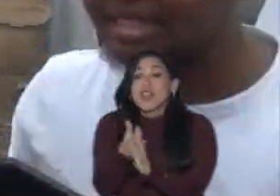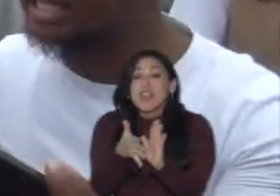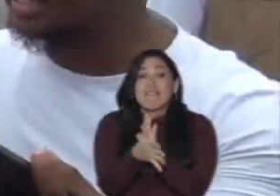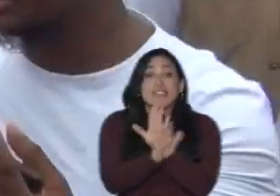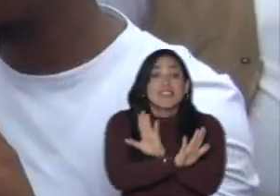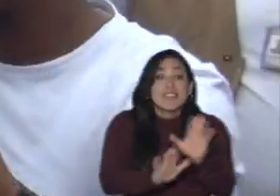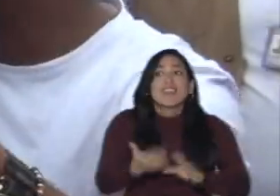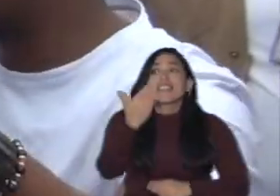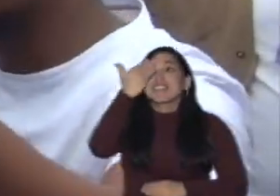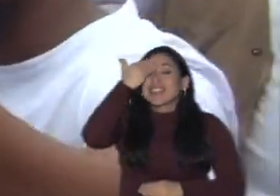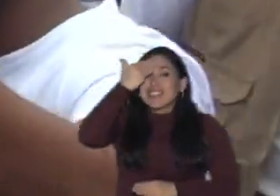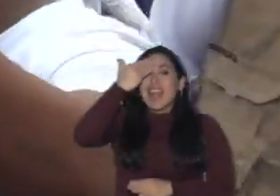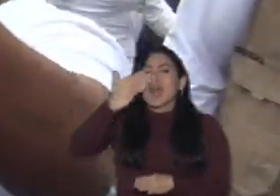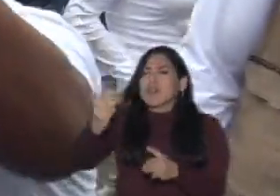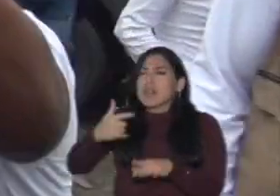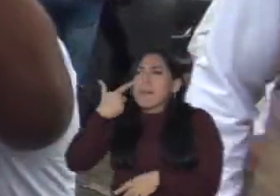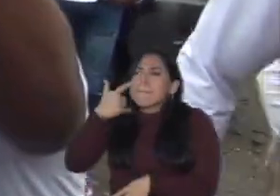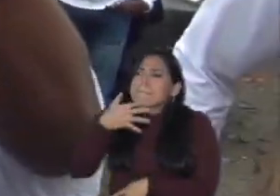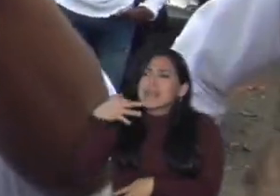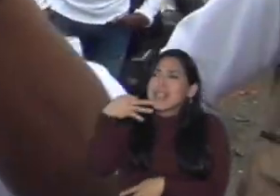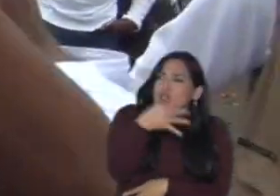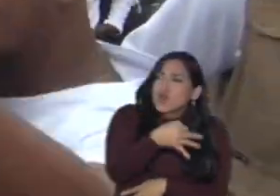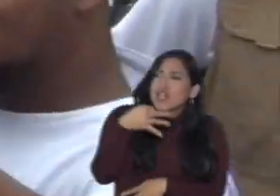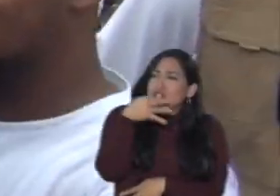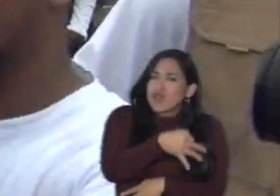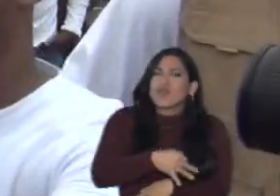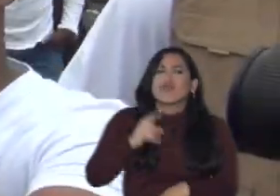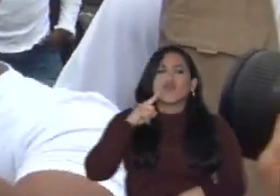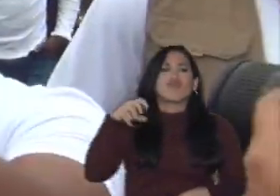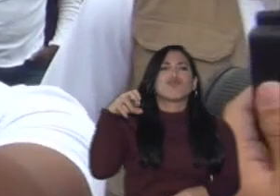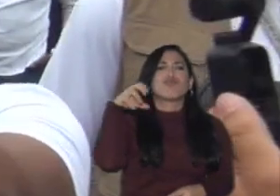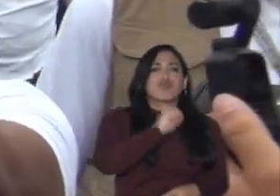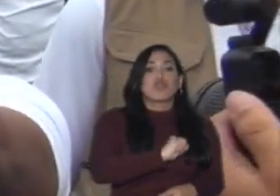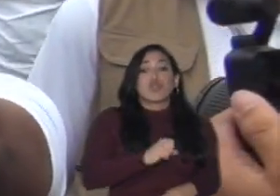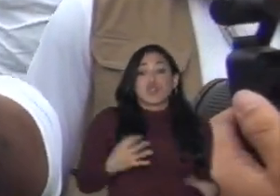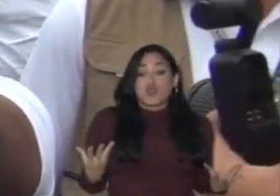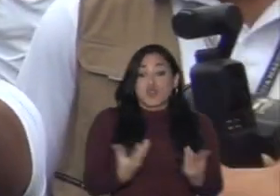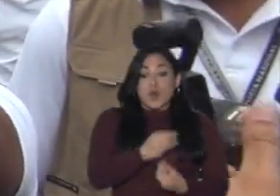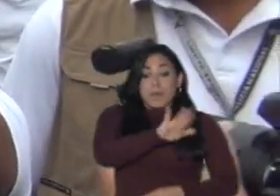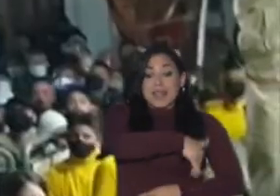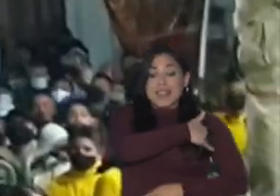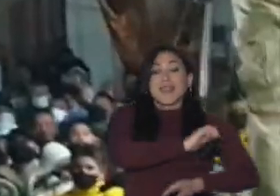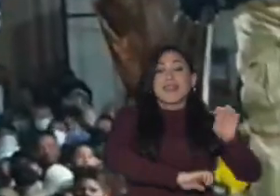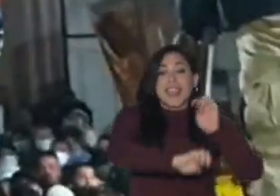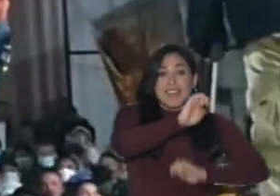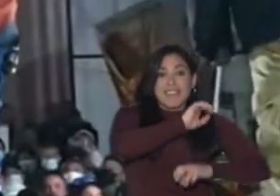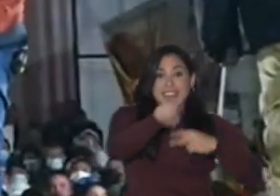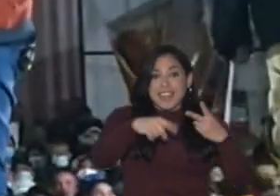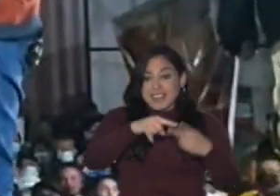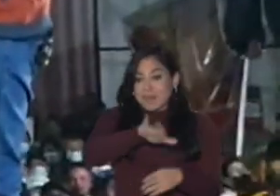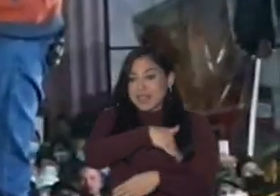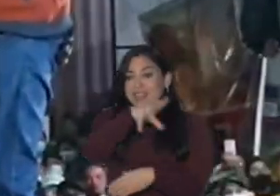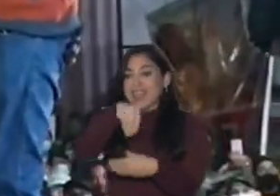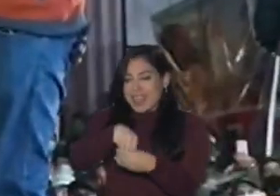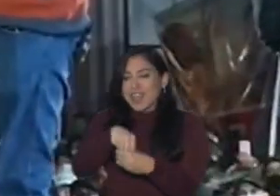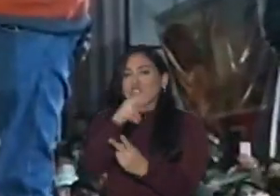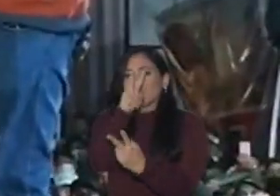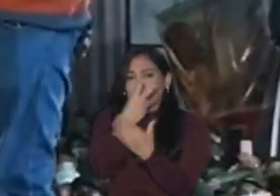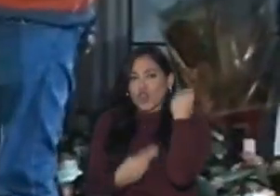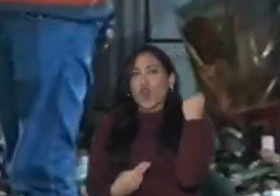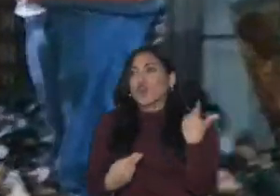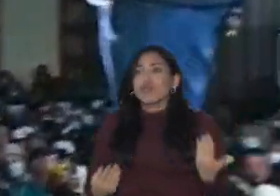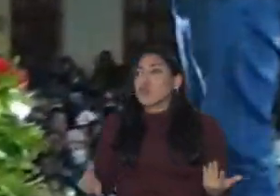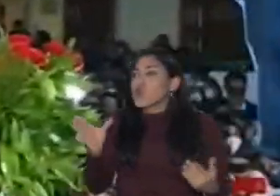de haberse conocido esta supuesta amenaza, se corroboró por parte del Ministerio de Defensa y el Ministerio del Interior, que no